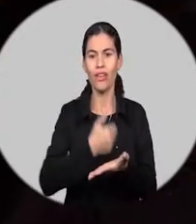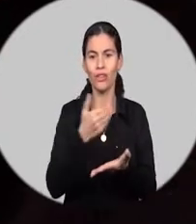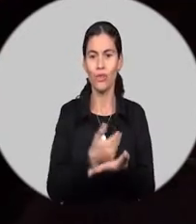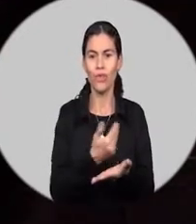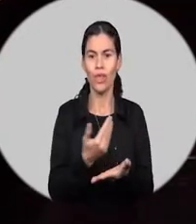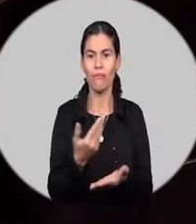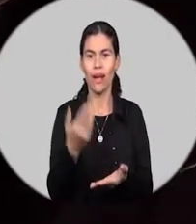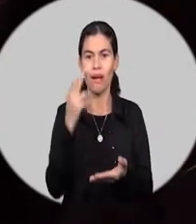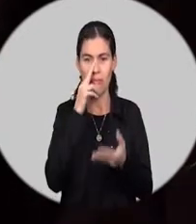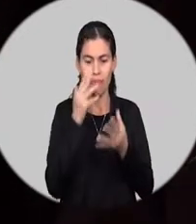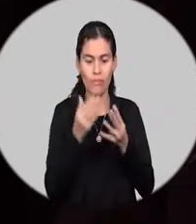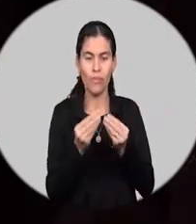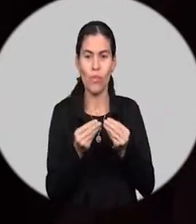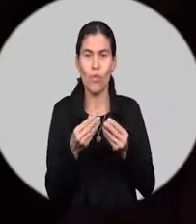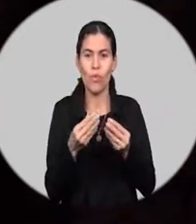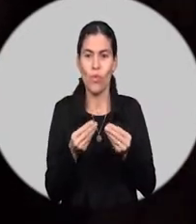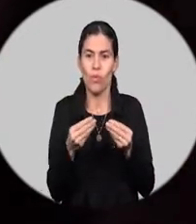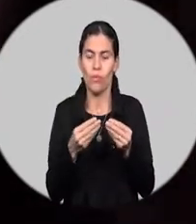humedad.